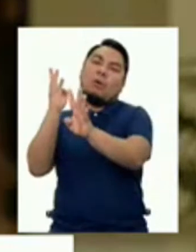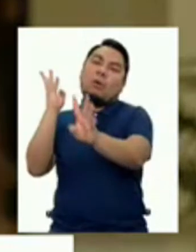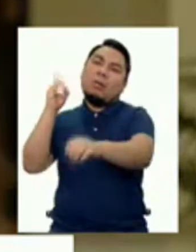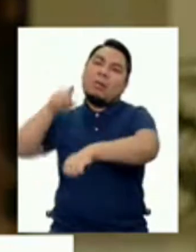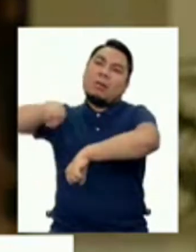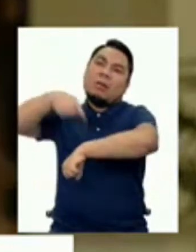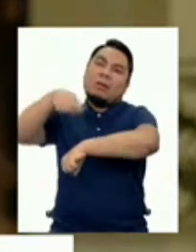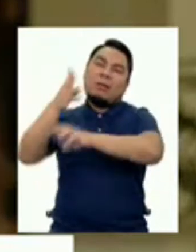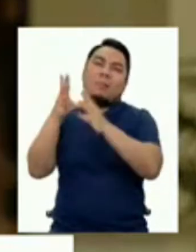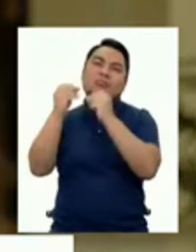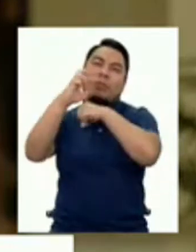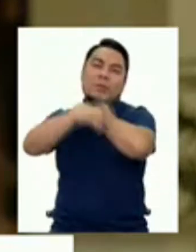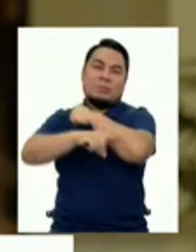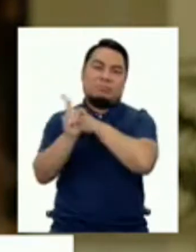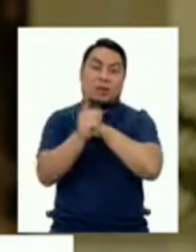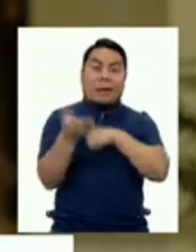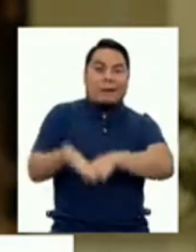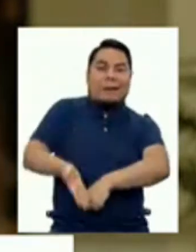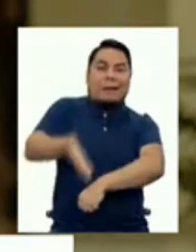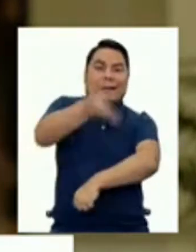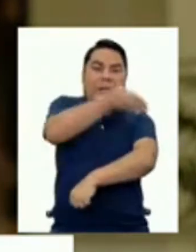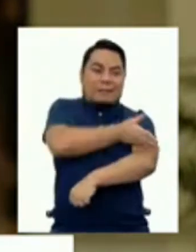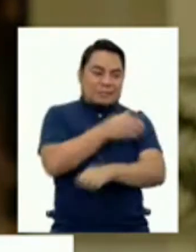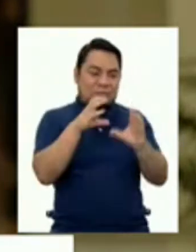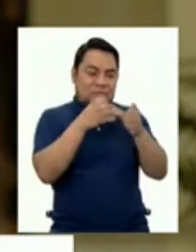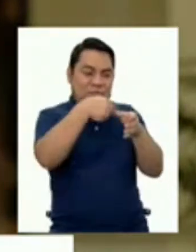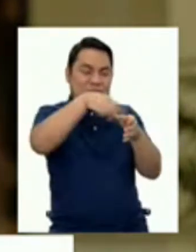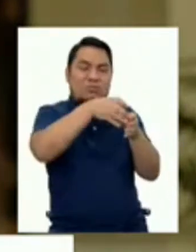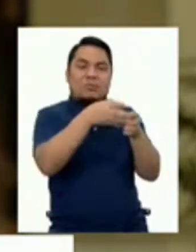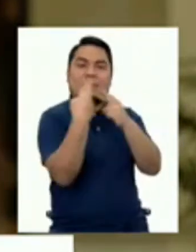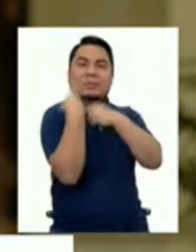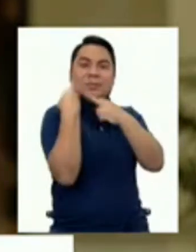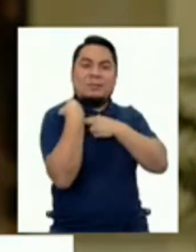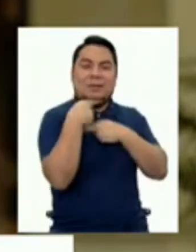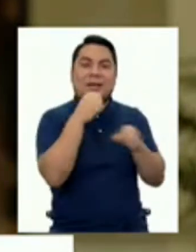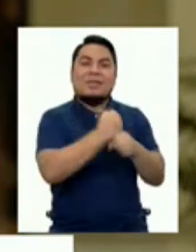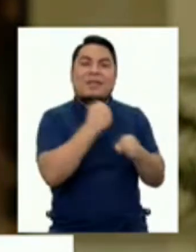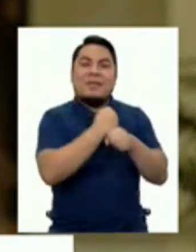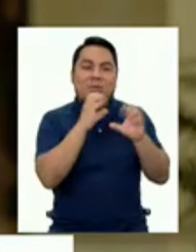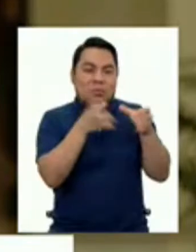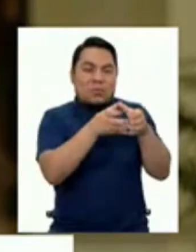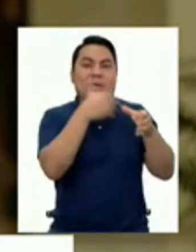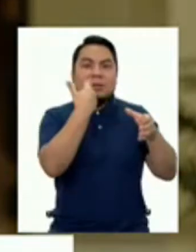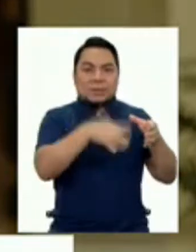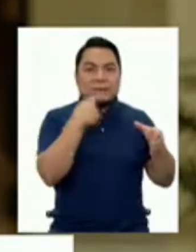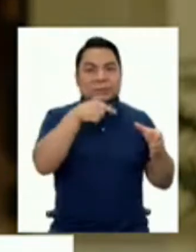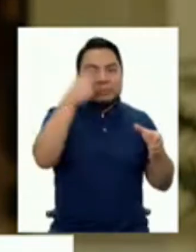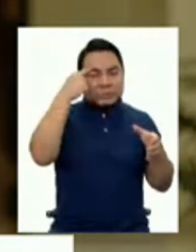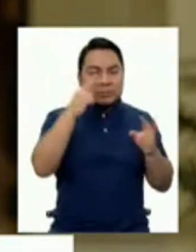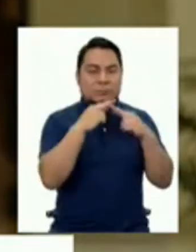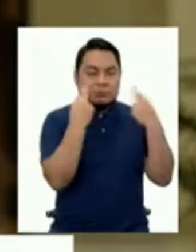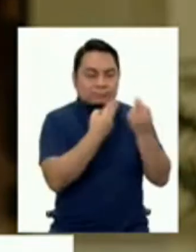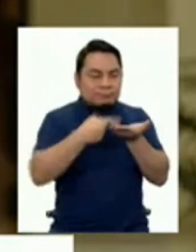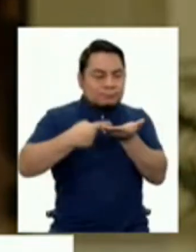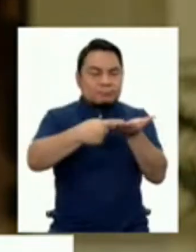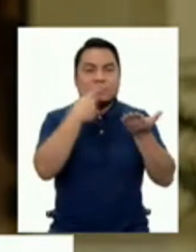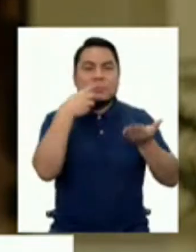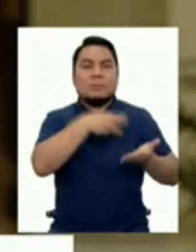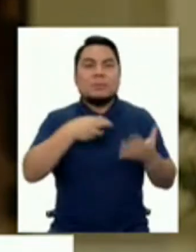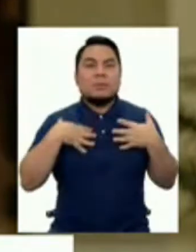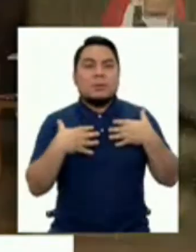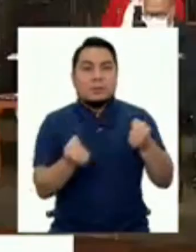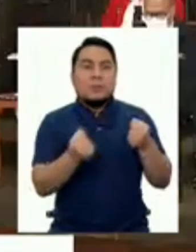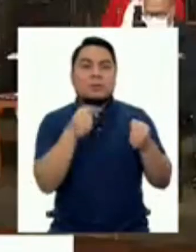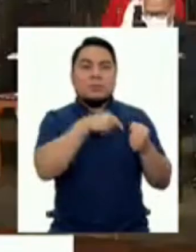adicional. Para ello, se ha formado un grupo de trabajo con representantes del Ministerio de